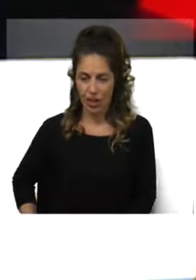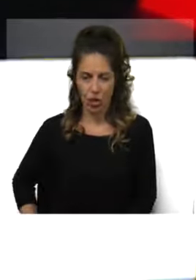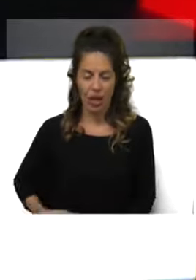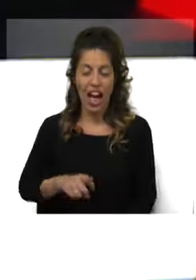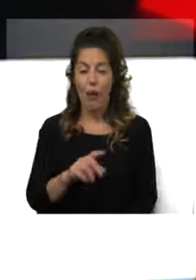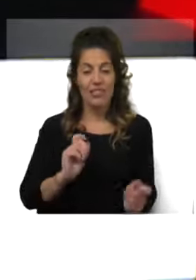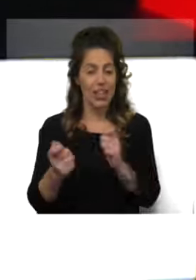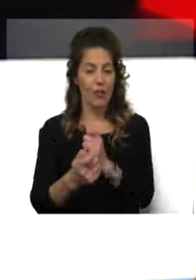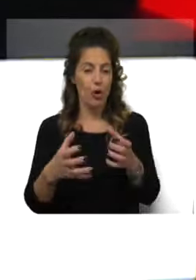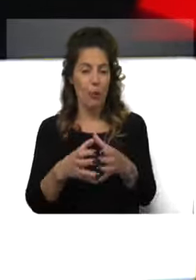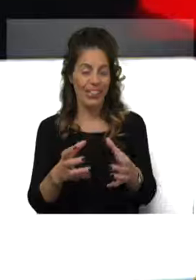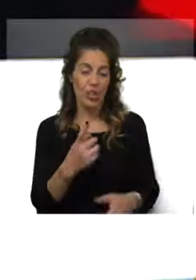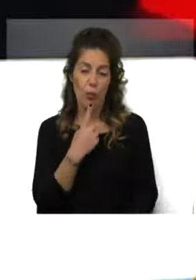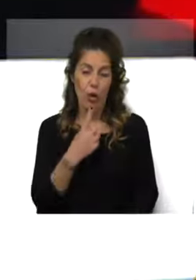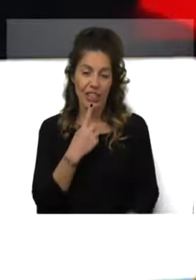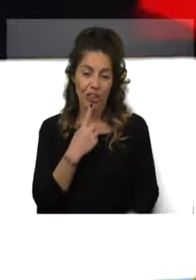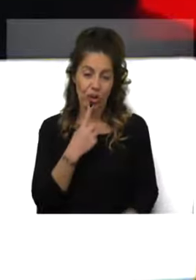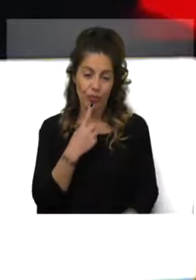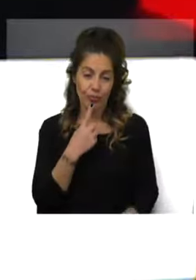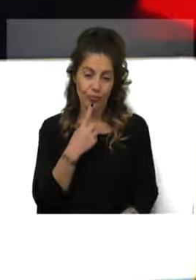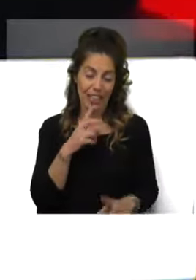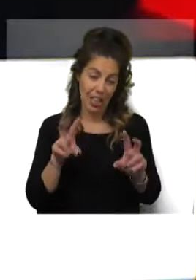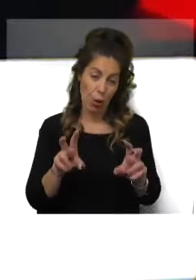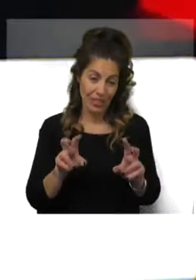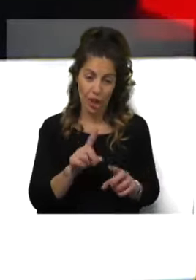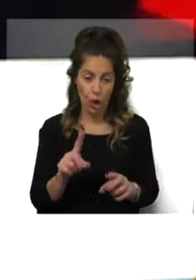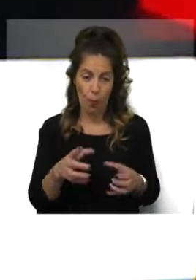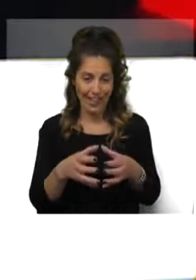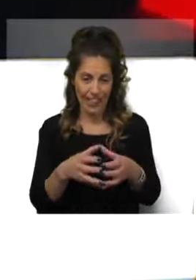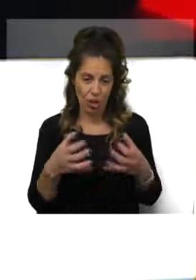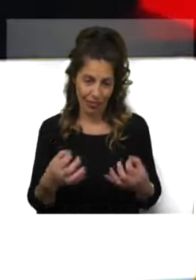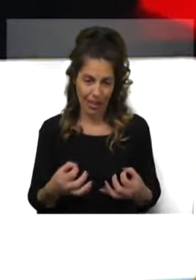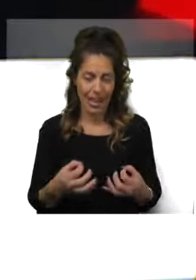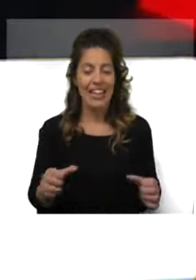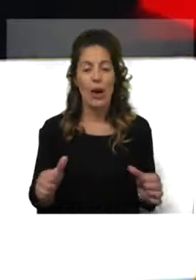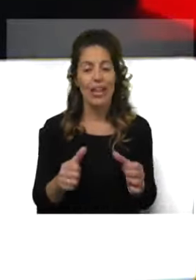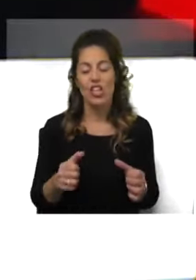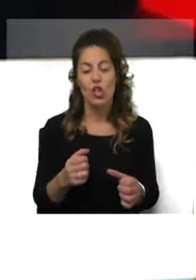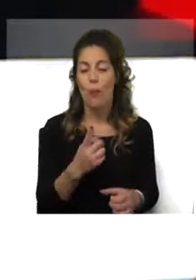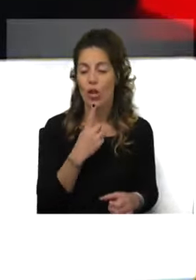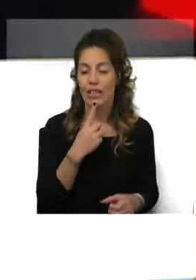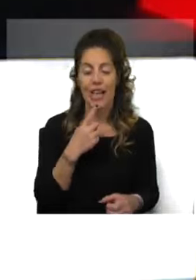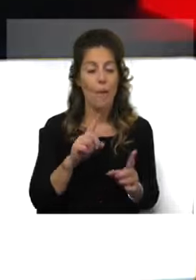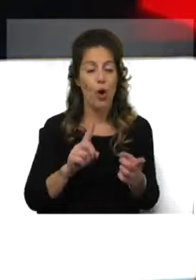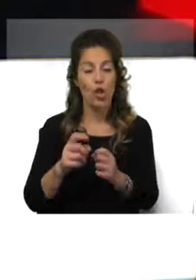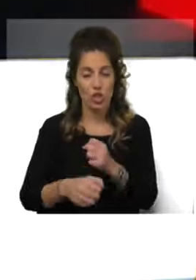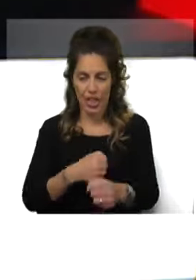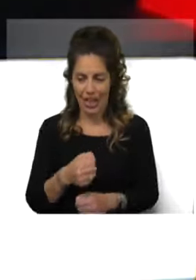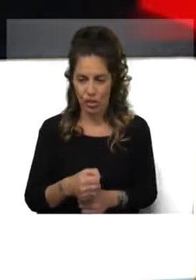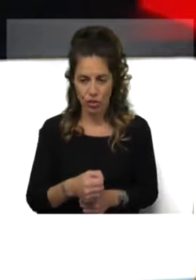transformado en un partido político entre comillas eh Y haber hecho política durante 11 años